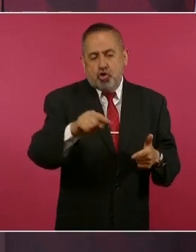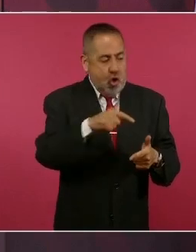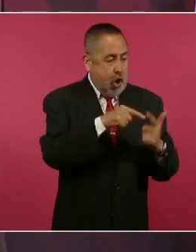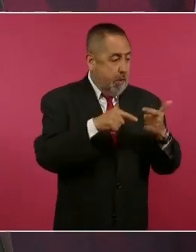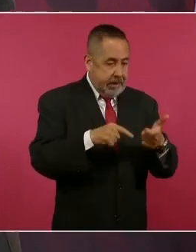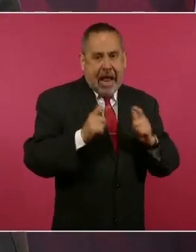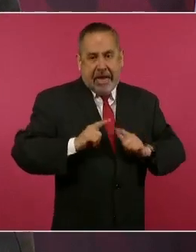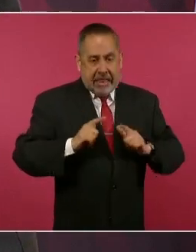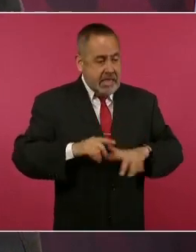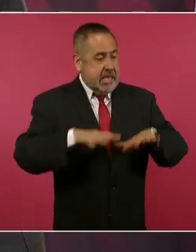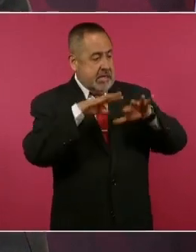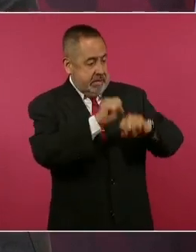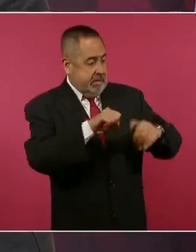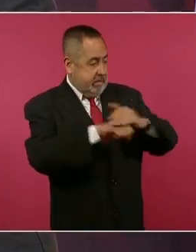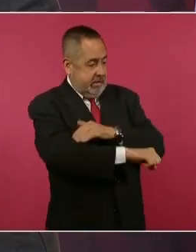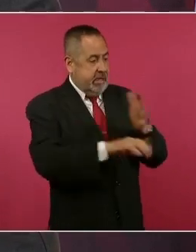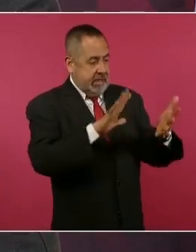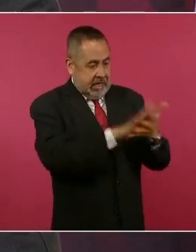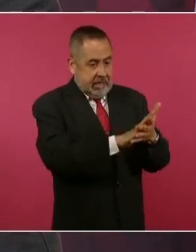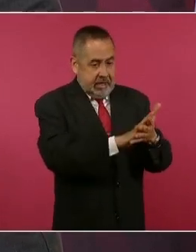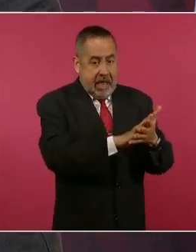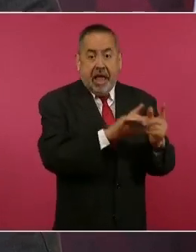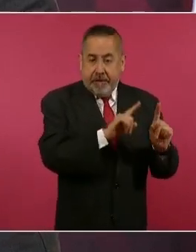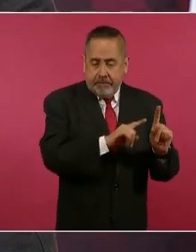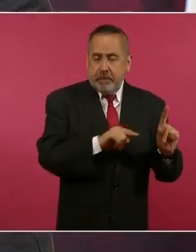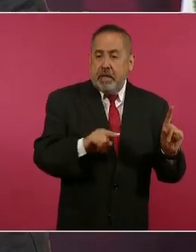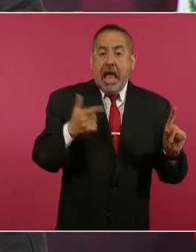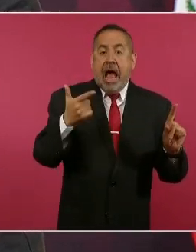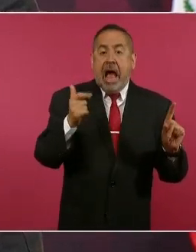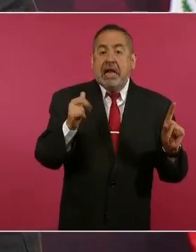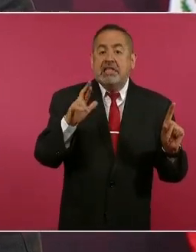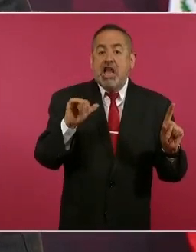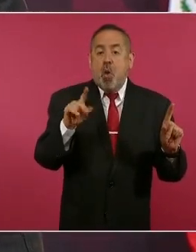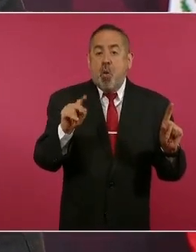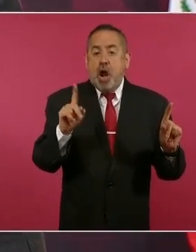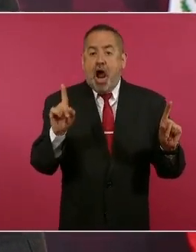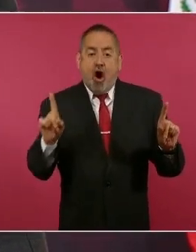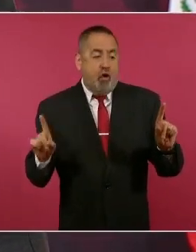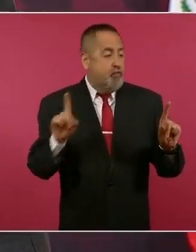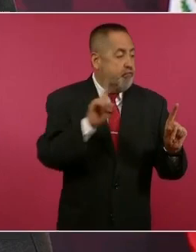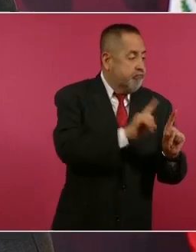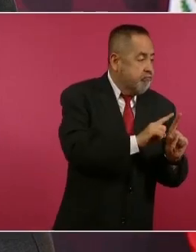no sé si Calderón estaba enterado